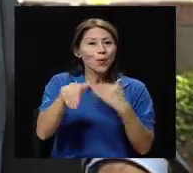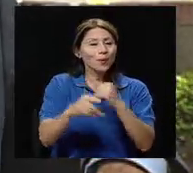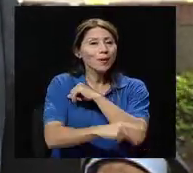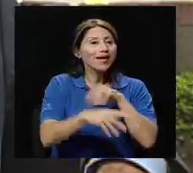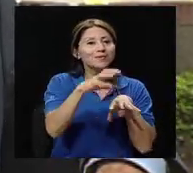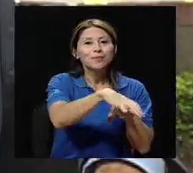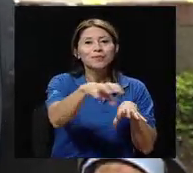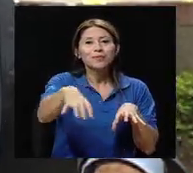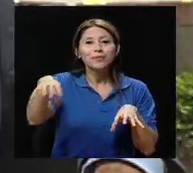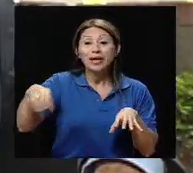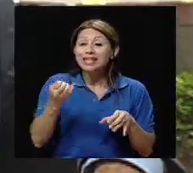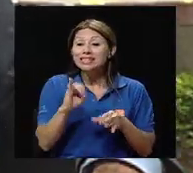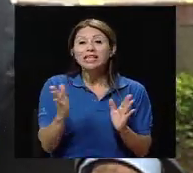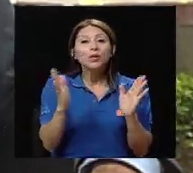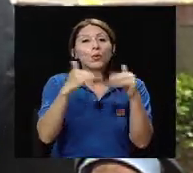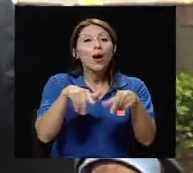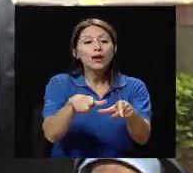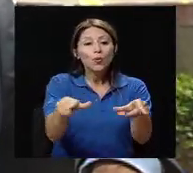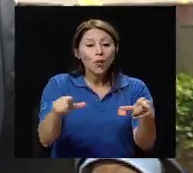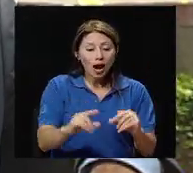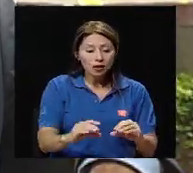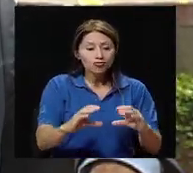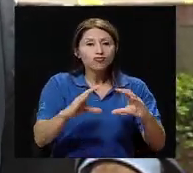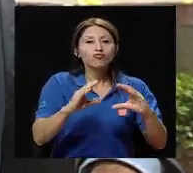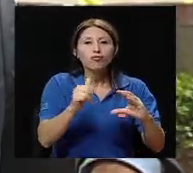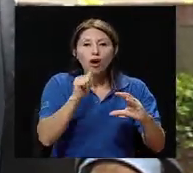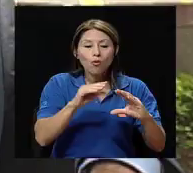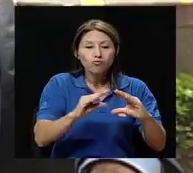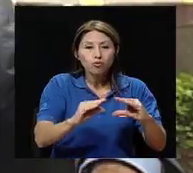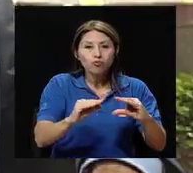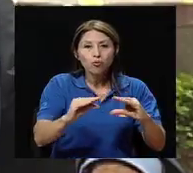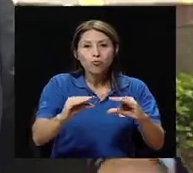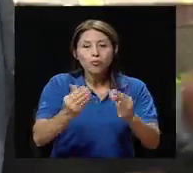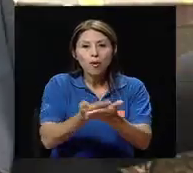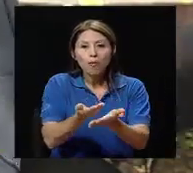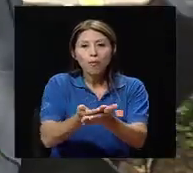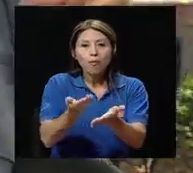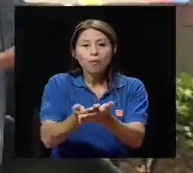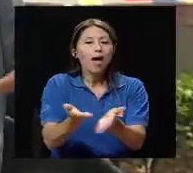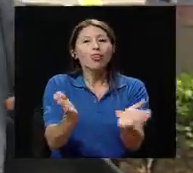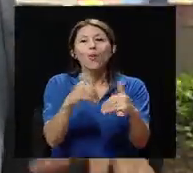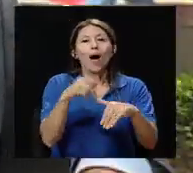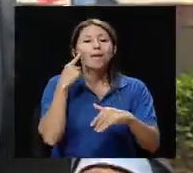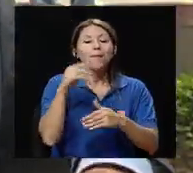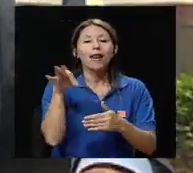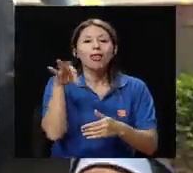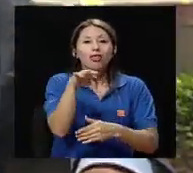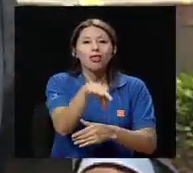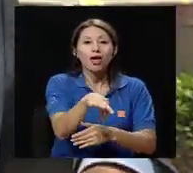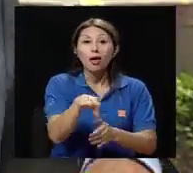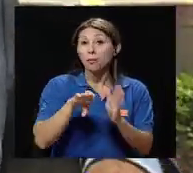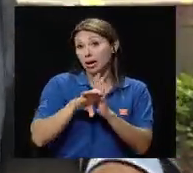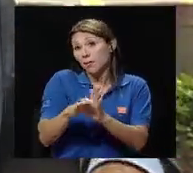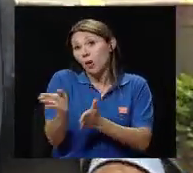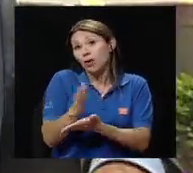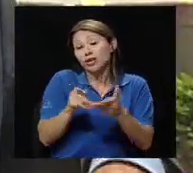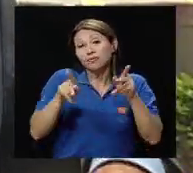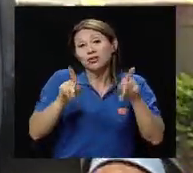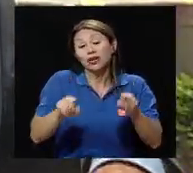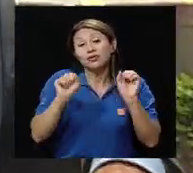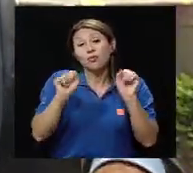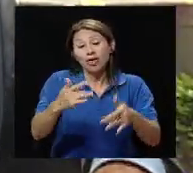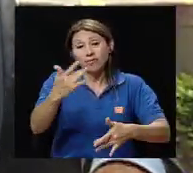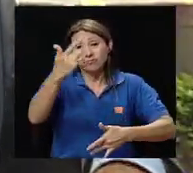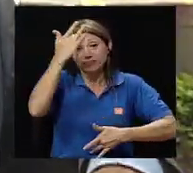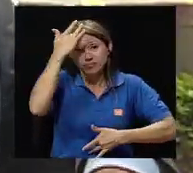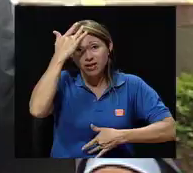hay enfermedad, digámosle, autóctona que esté ahí. Puede ser que alguien adquirió la enfermedad, como pasó el año pasado,